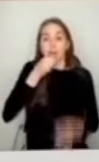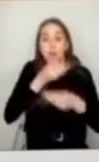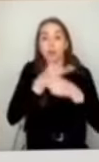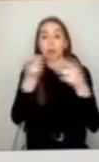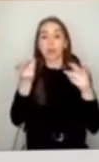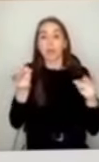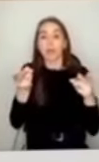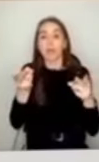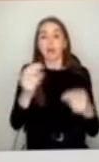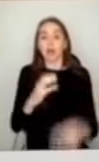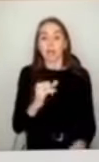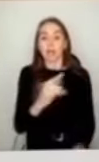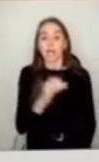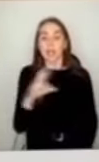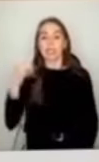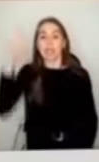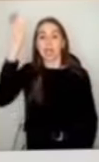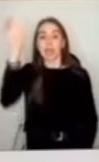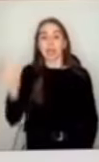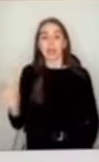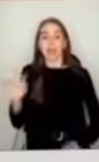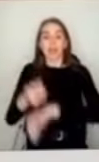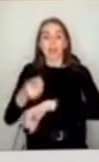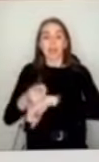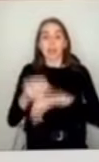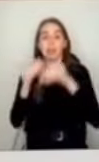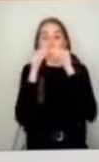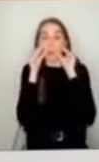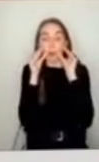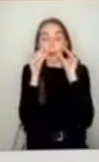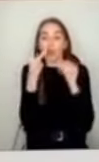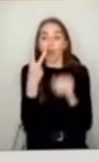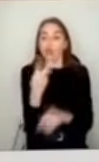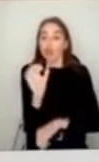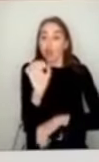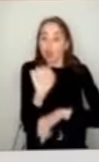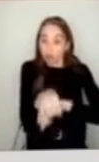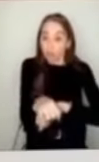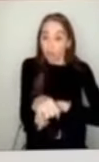del dictador Nicolás Maduro, que no conforme con desconocer la democracia,